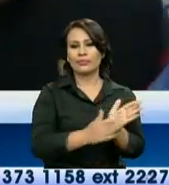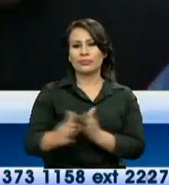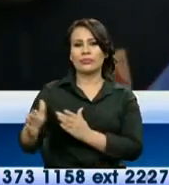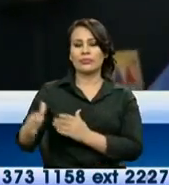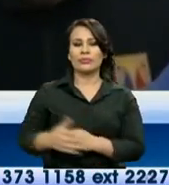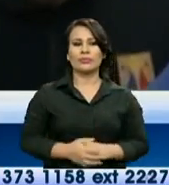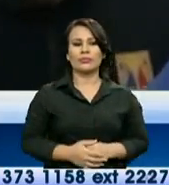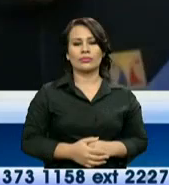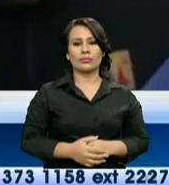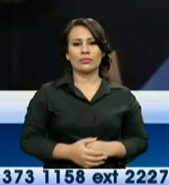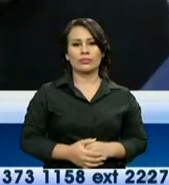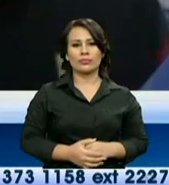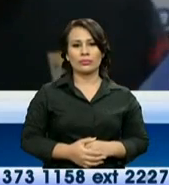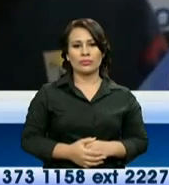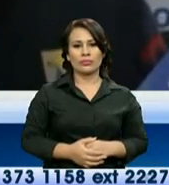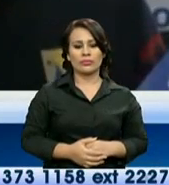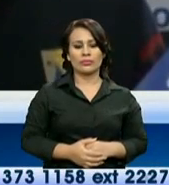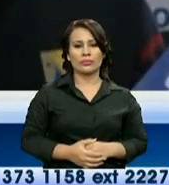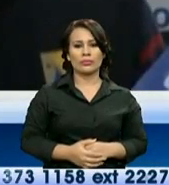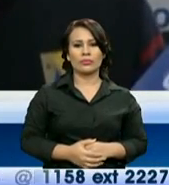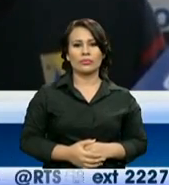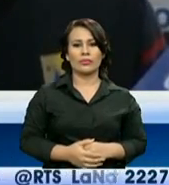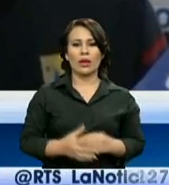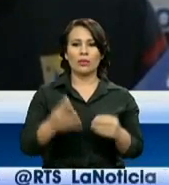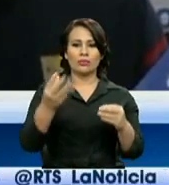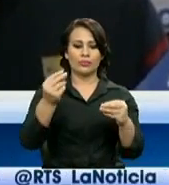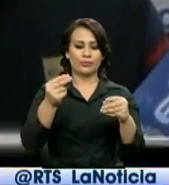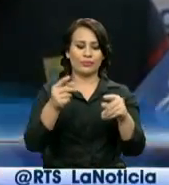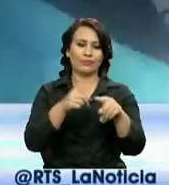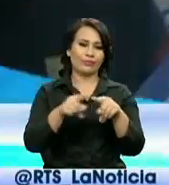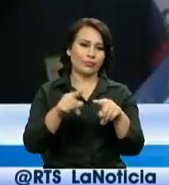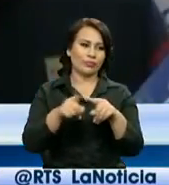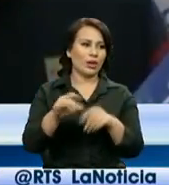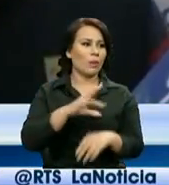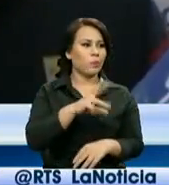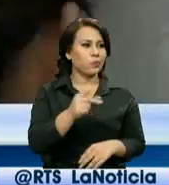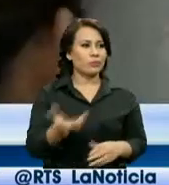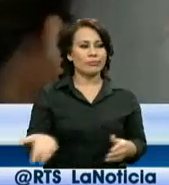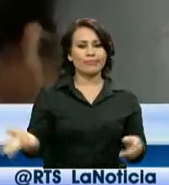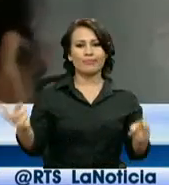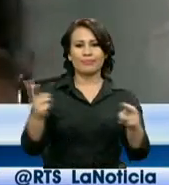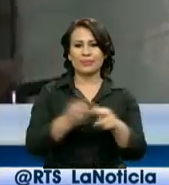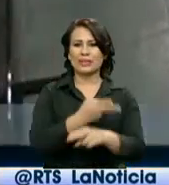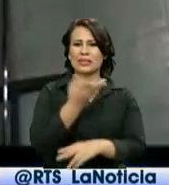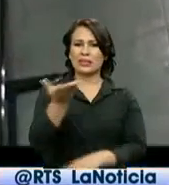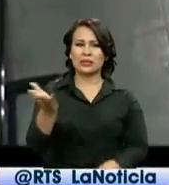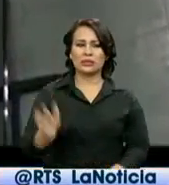son varios, por varios delitos, es una asociación ilícita aparentemente, sí.